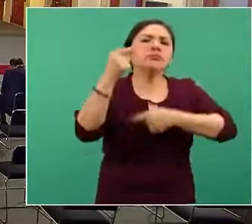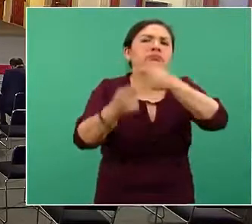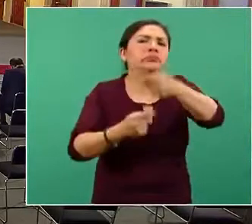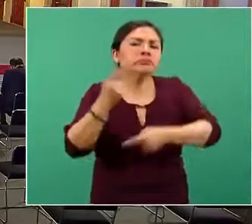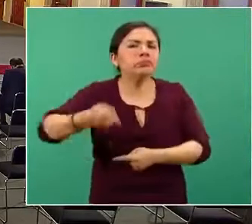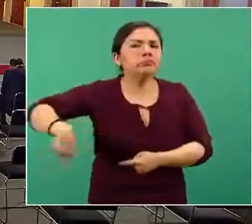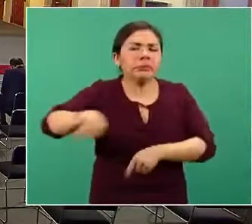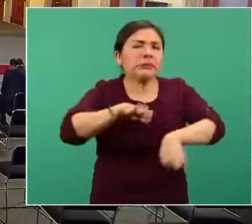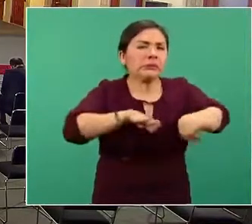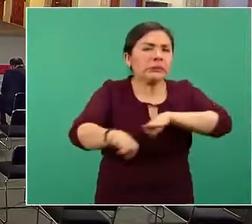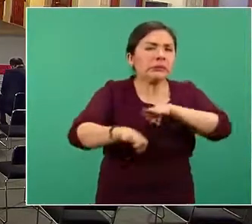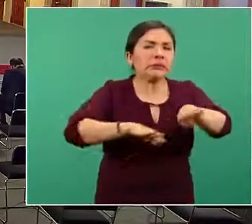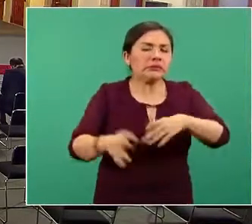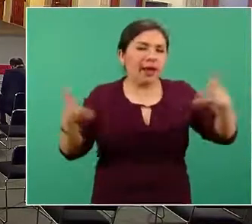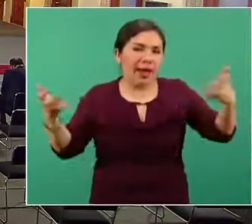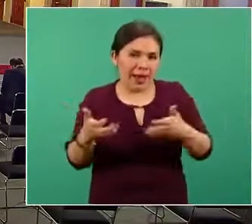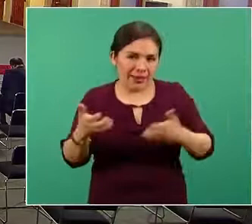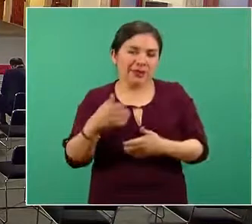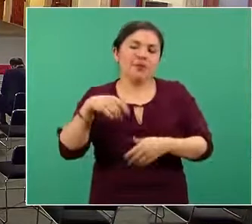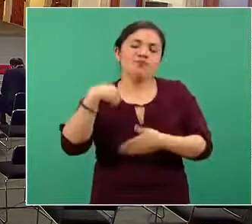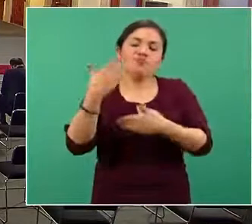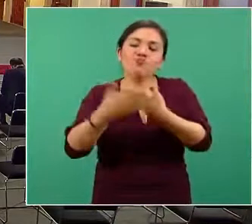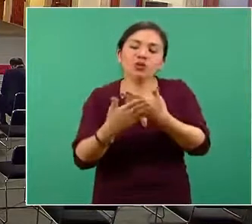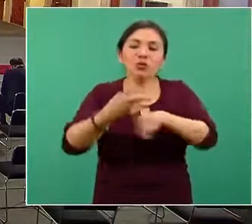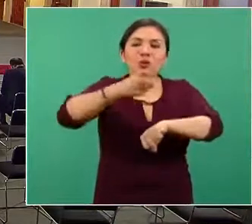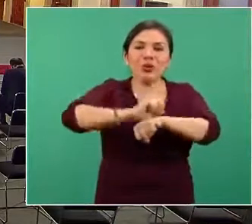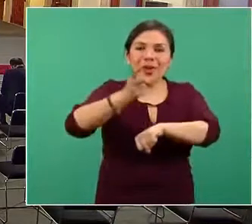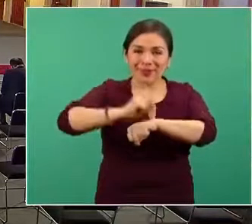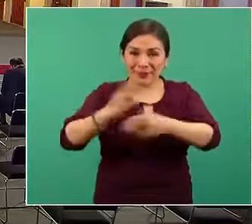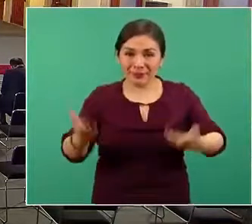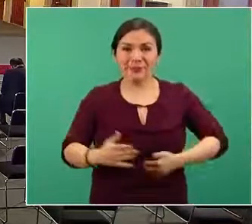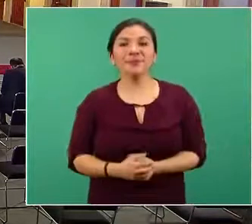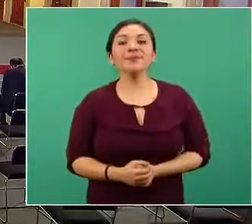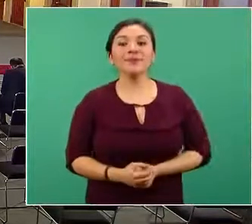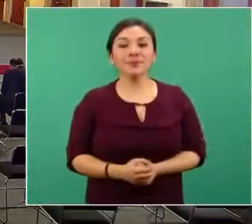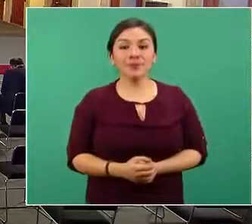este trabajo que se va a llevar a cabo en siguientes días. Bien,